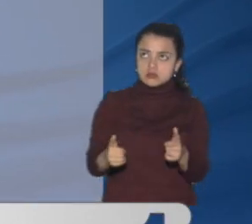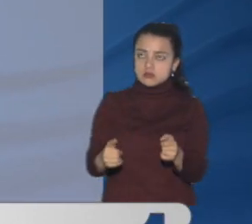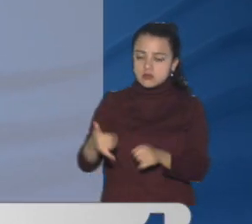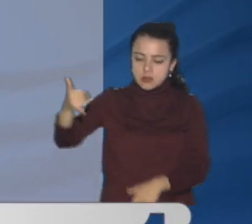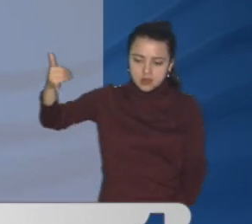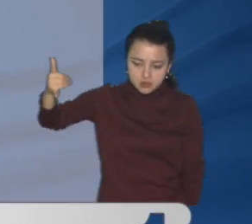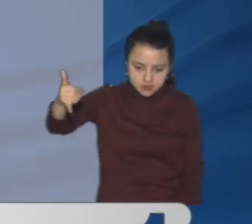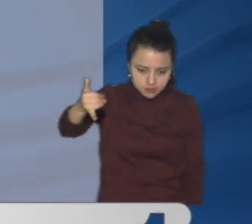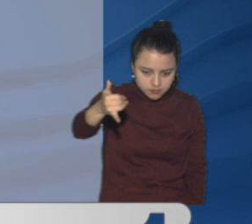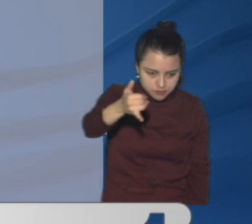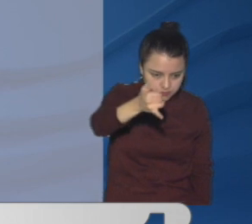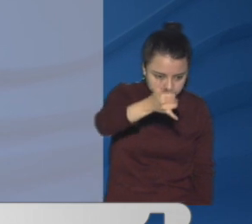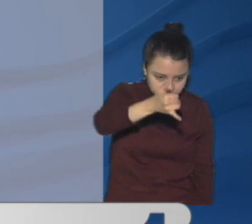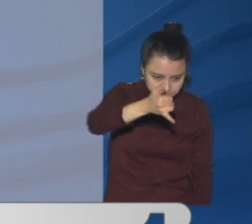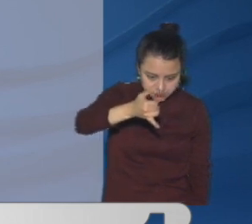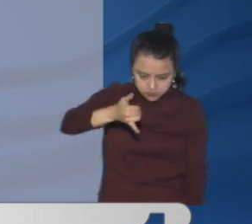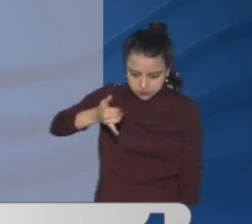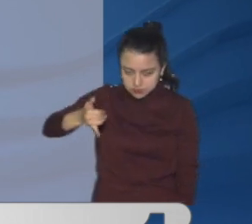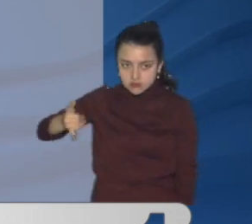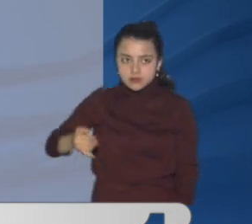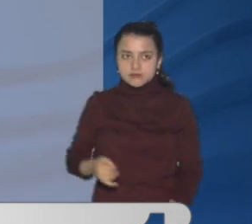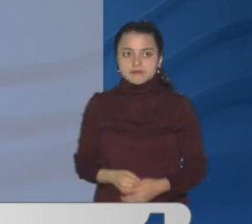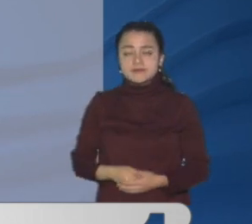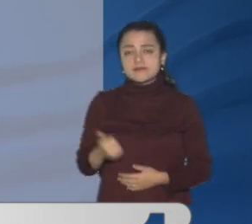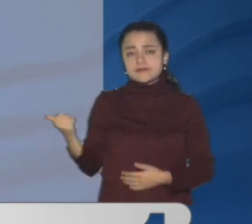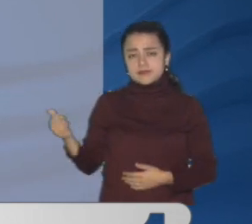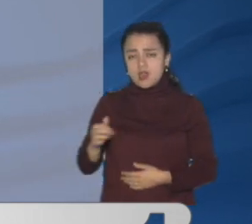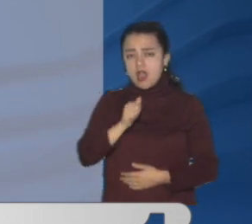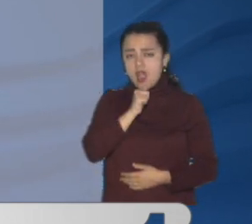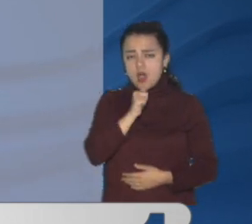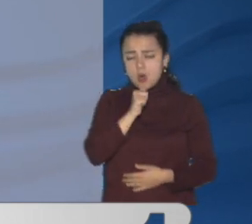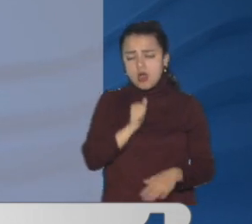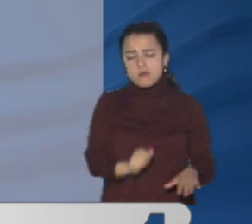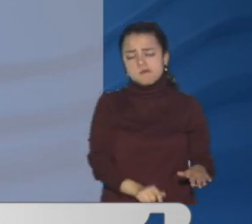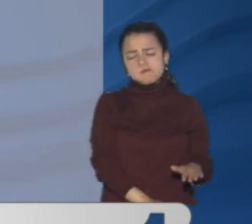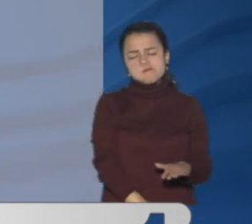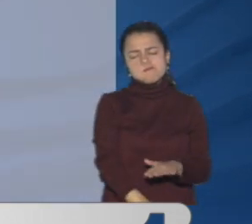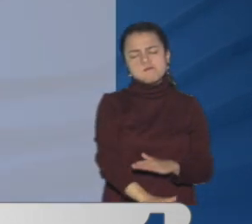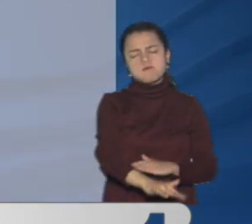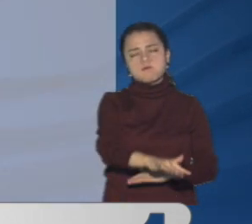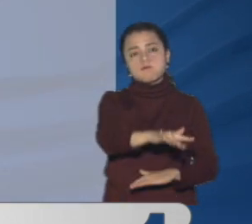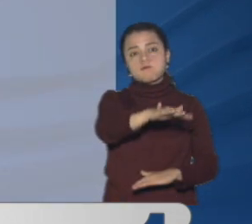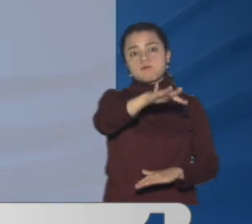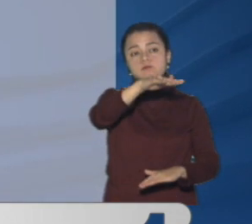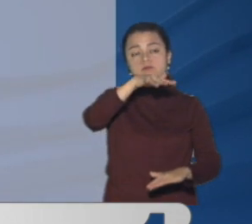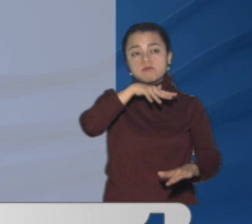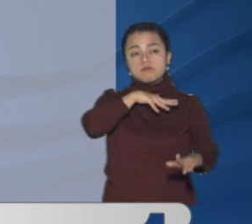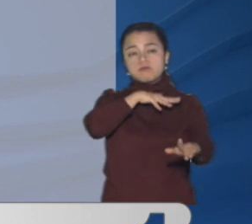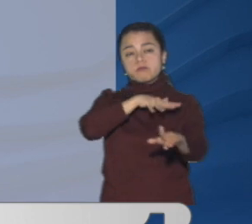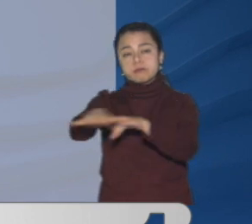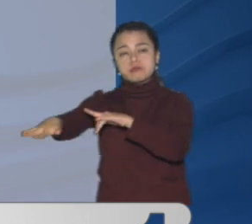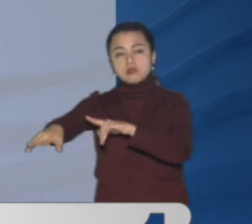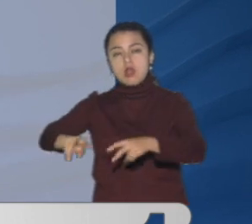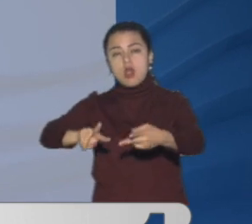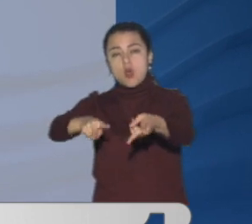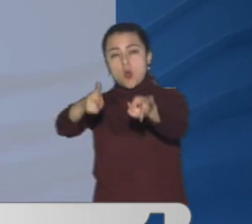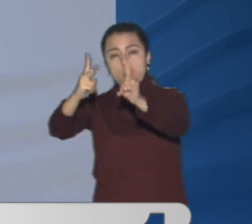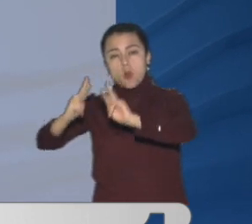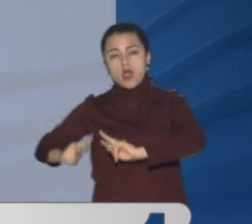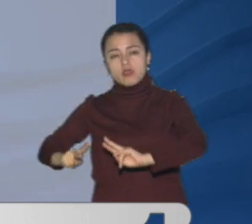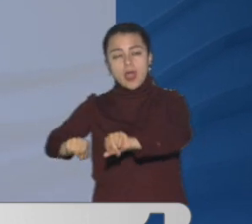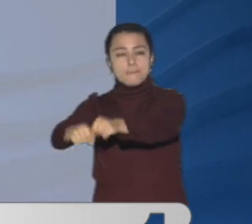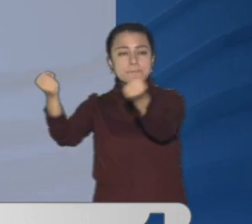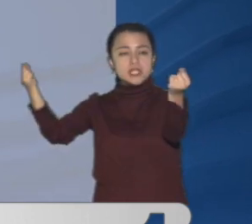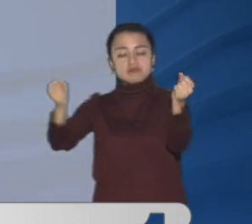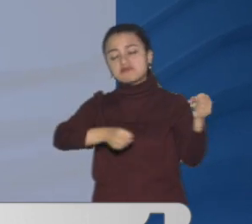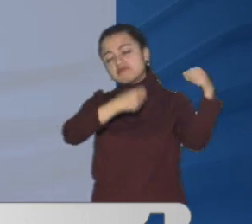Amagá, suroeste antioqueño, inundó decenas de viviendas, vías públicas y arrasó con un puente, también con árboles y una persona